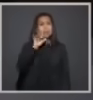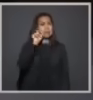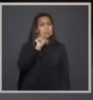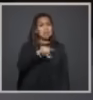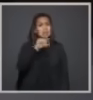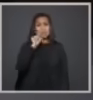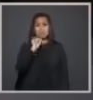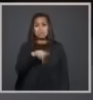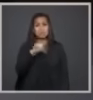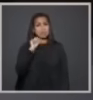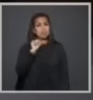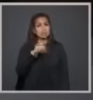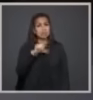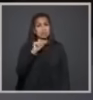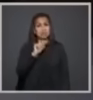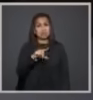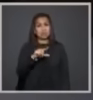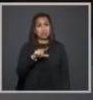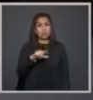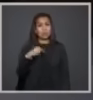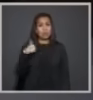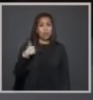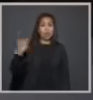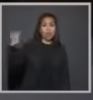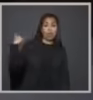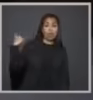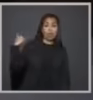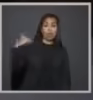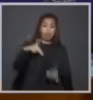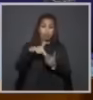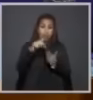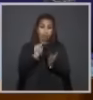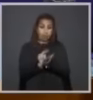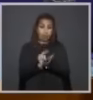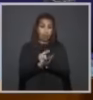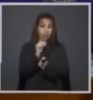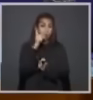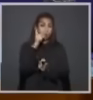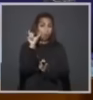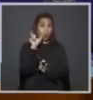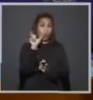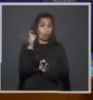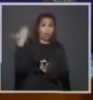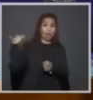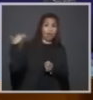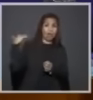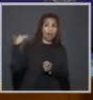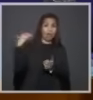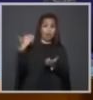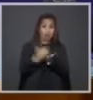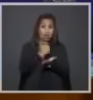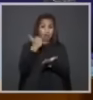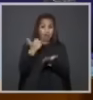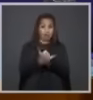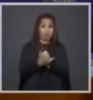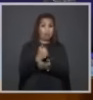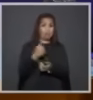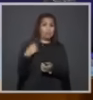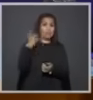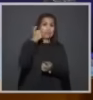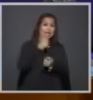te considerabas una persona honesta en la elección pasada y te considerabas una persona honesta 2 elecciones anteriores.